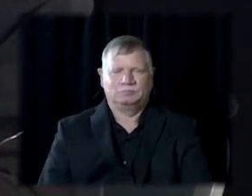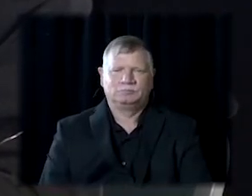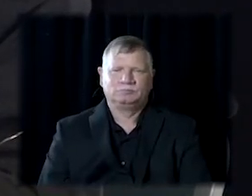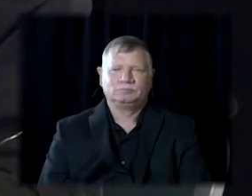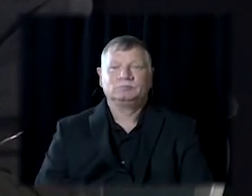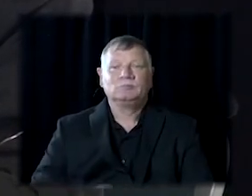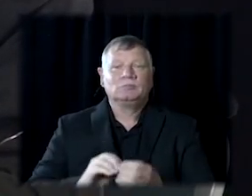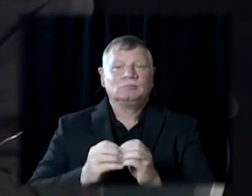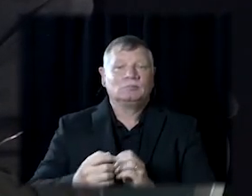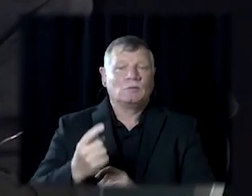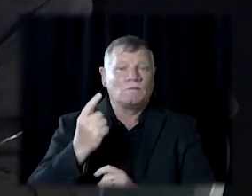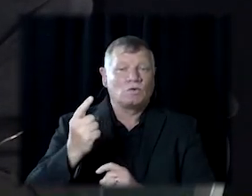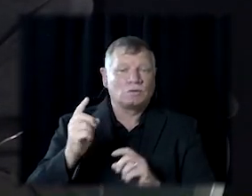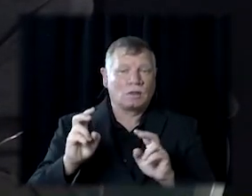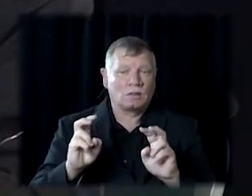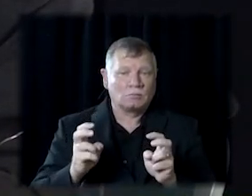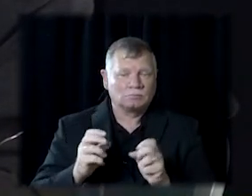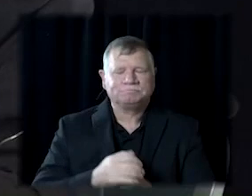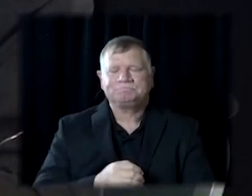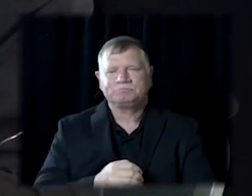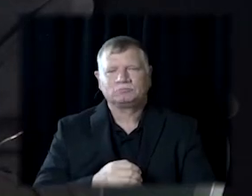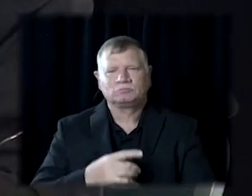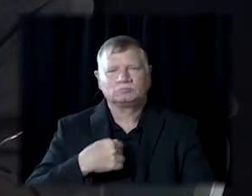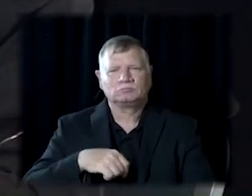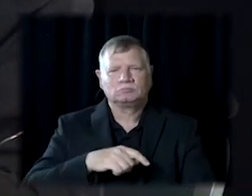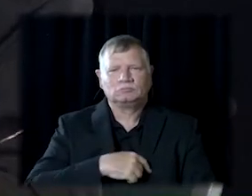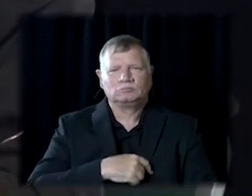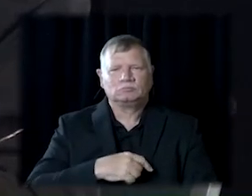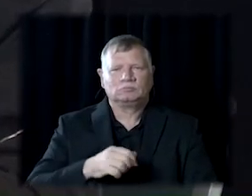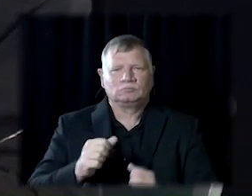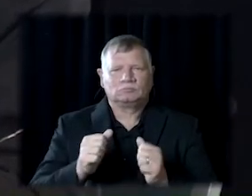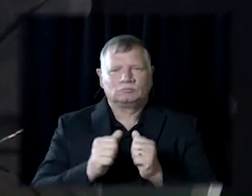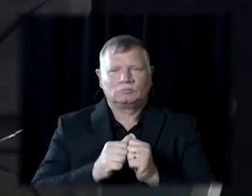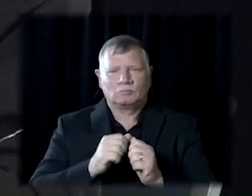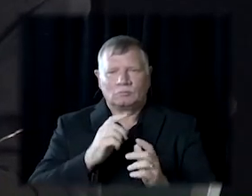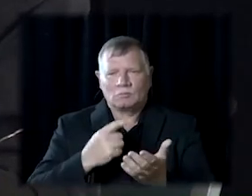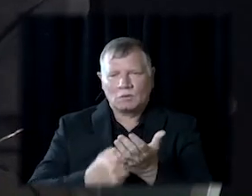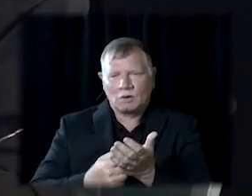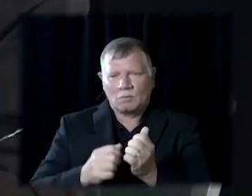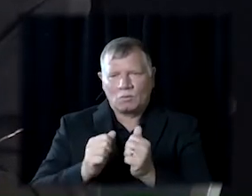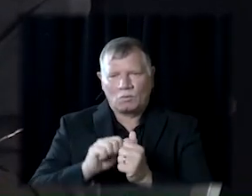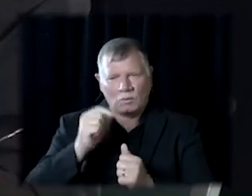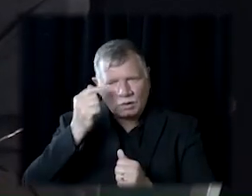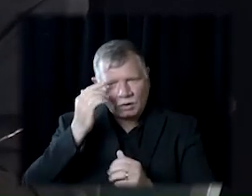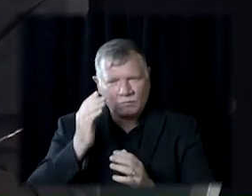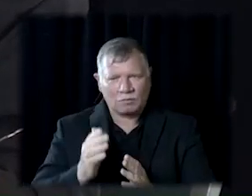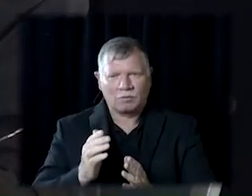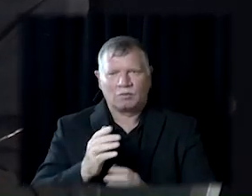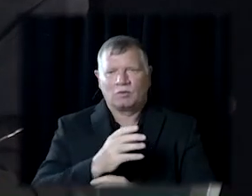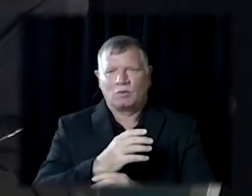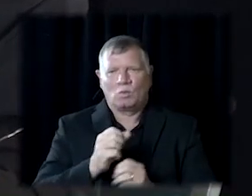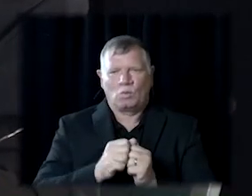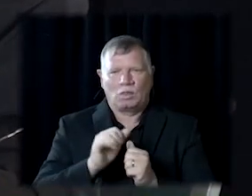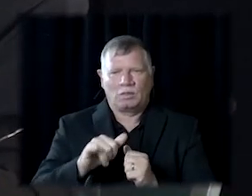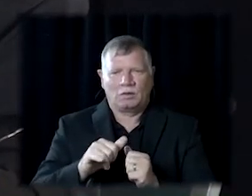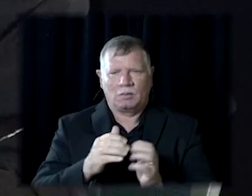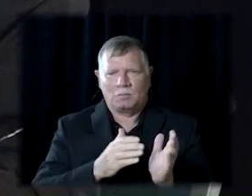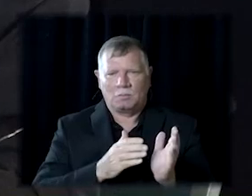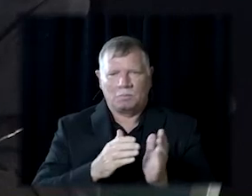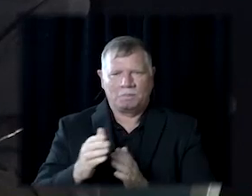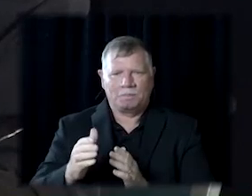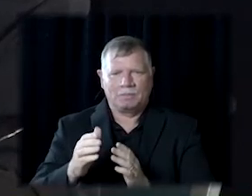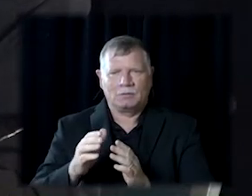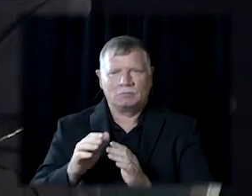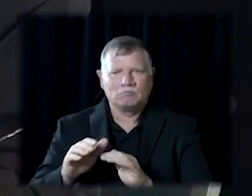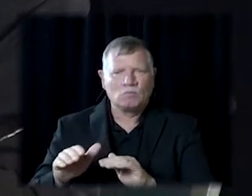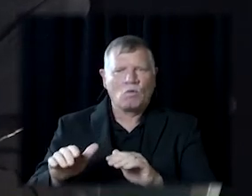Sobre el tema primero, estamos en conversaciones con el gobierno sobre ese tema. Se planifica una cantidad uniforme